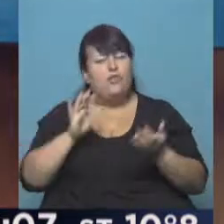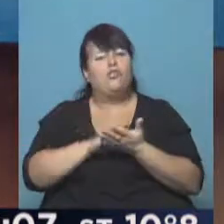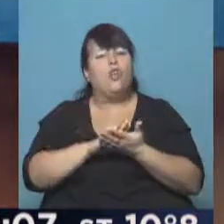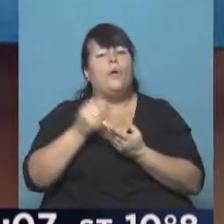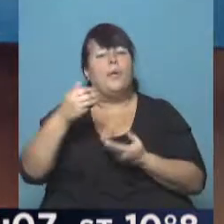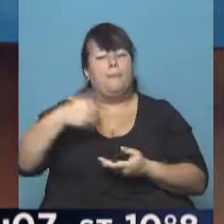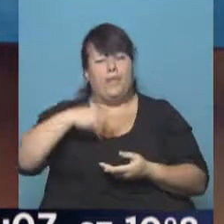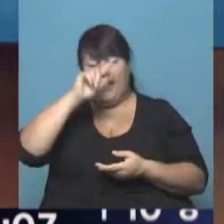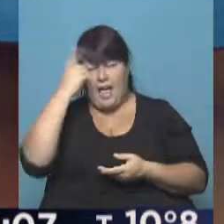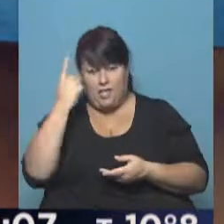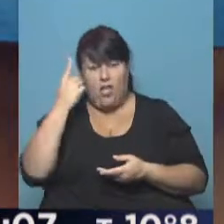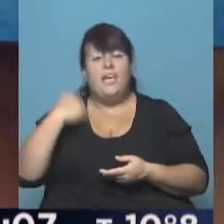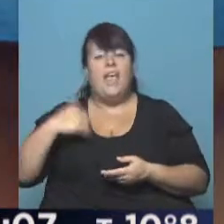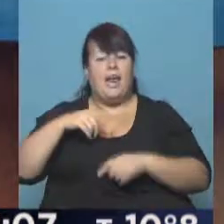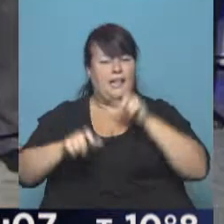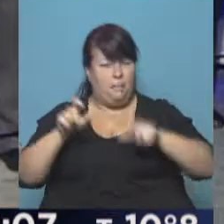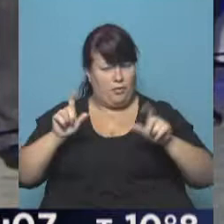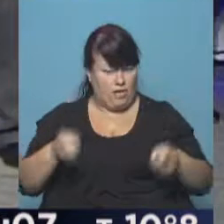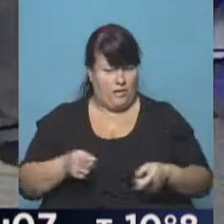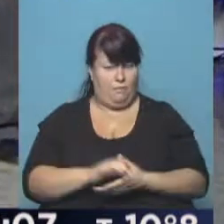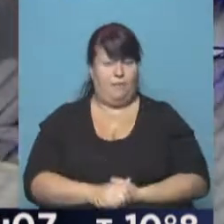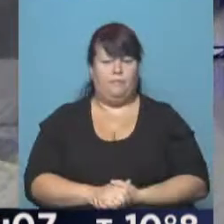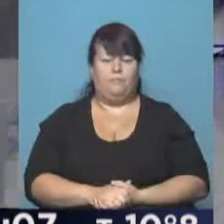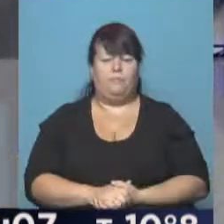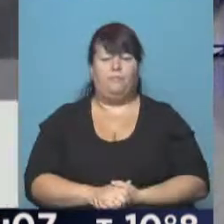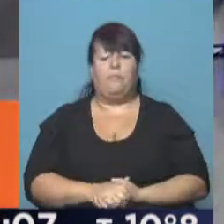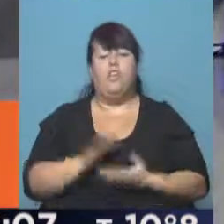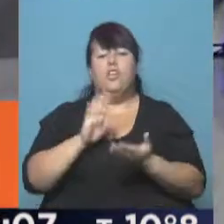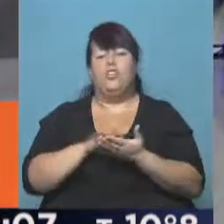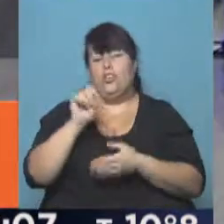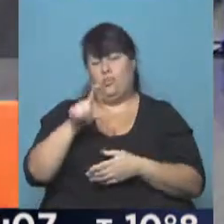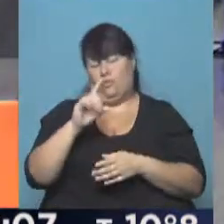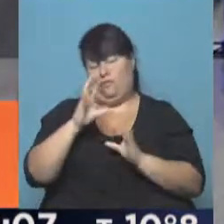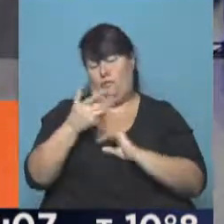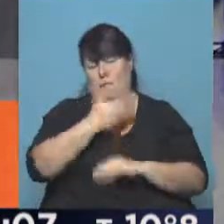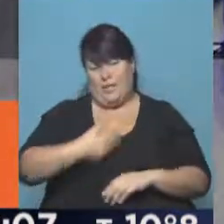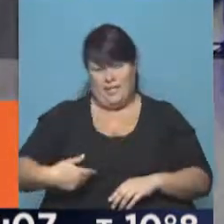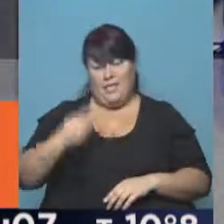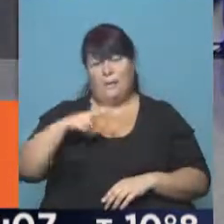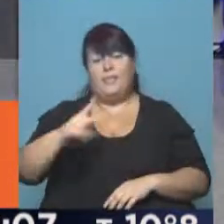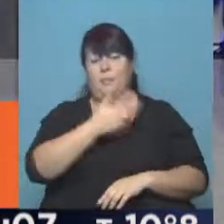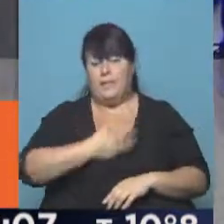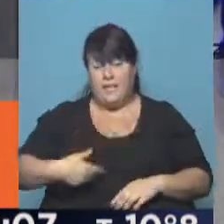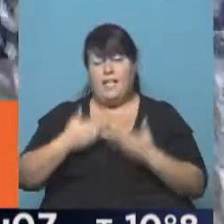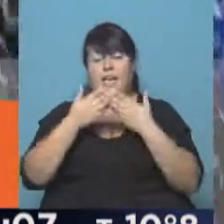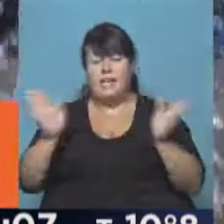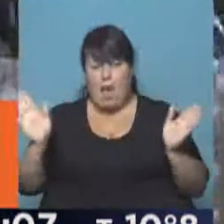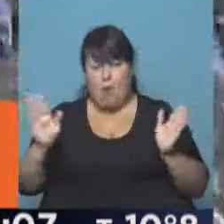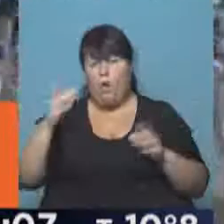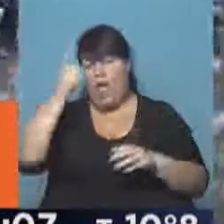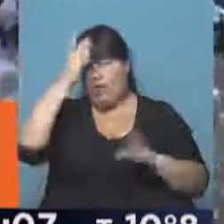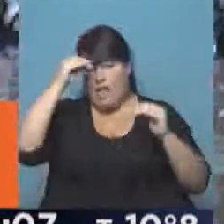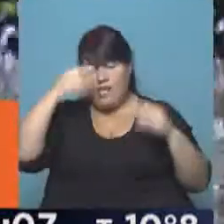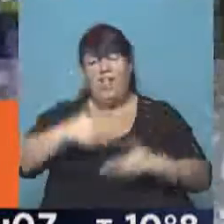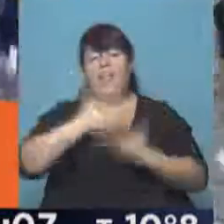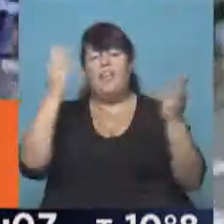nos pide la nación y los argentinos. En atribuciones presidenciales, la vicepresidenta Gabriela Michetti inauguró a medianoche el